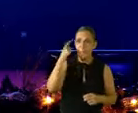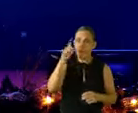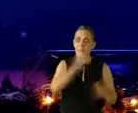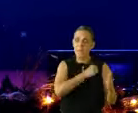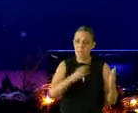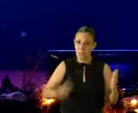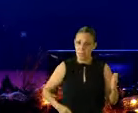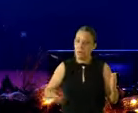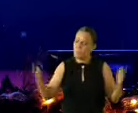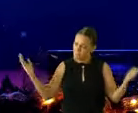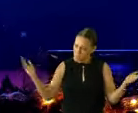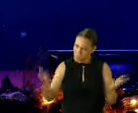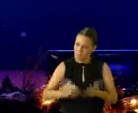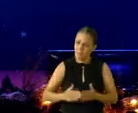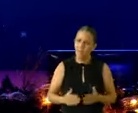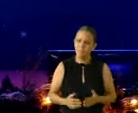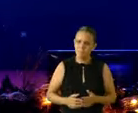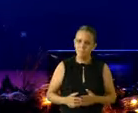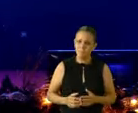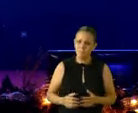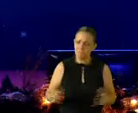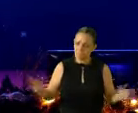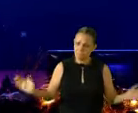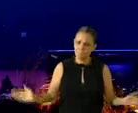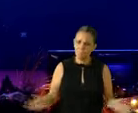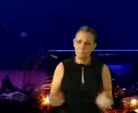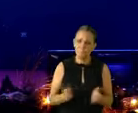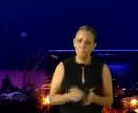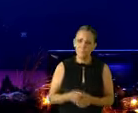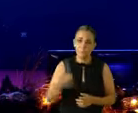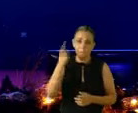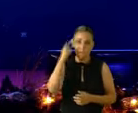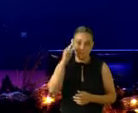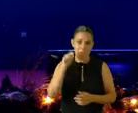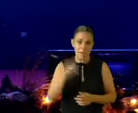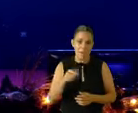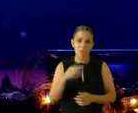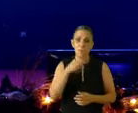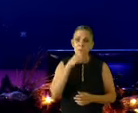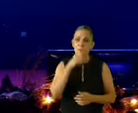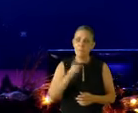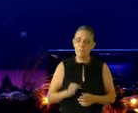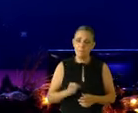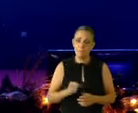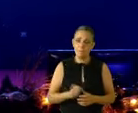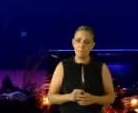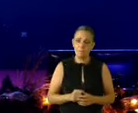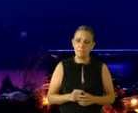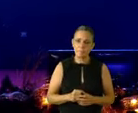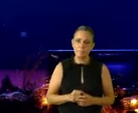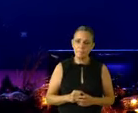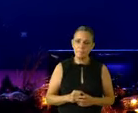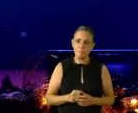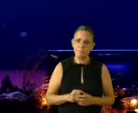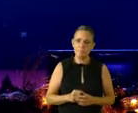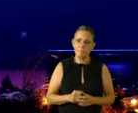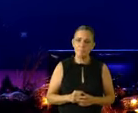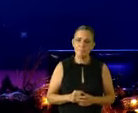usted, pero también puede llegar nuevos amigos. Y para esto de la Navidad, aquí está este tremendo